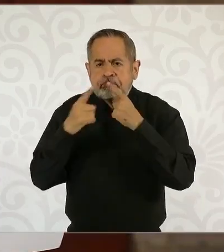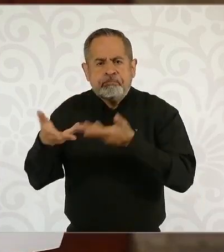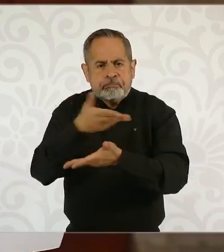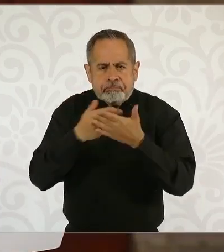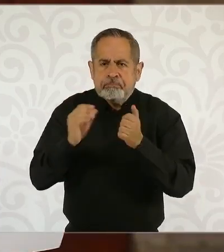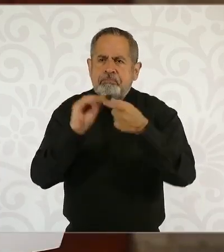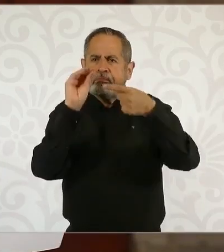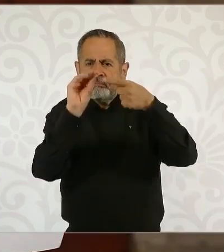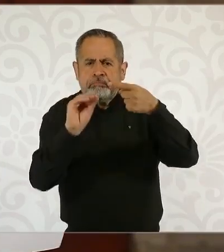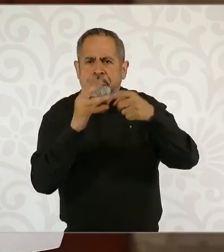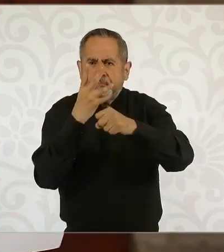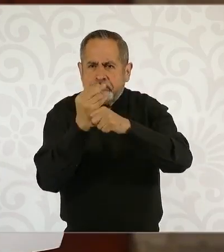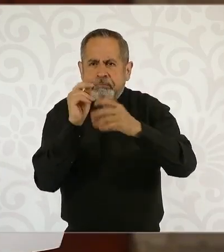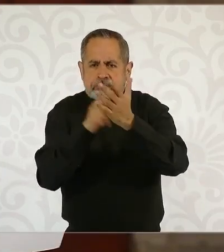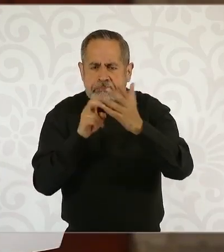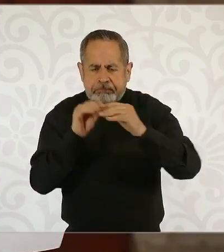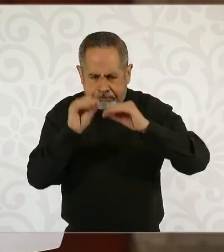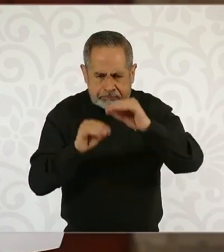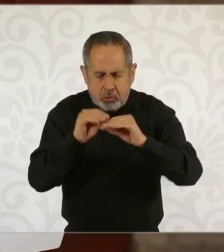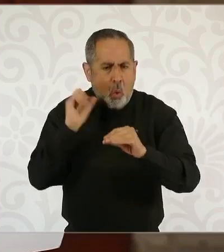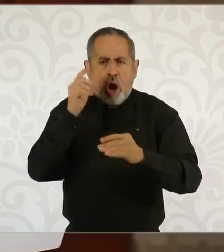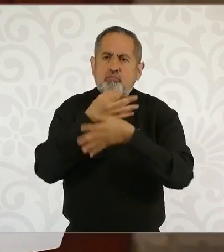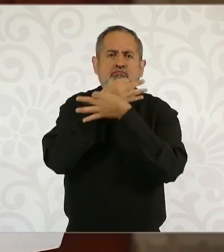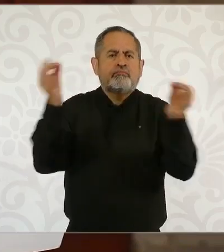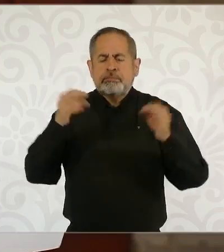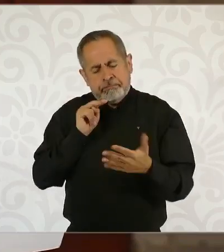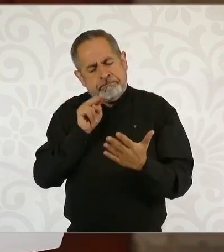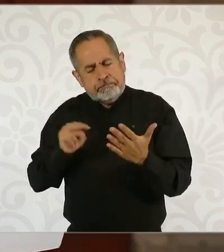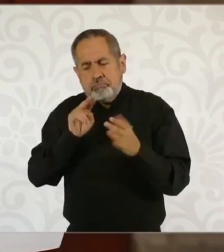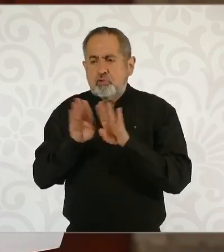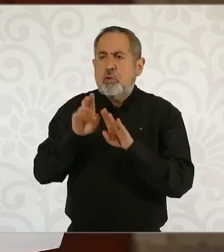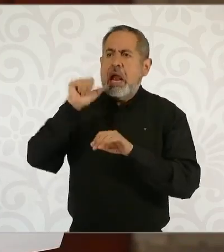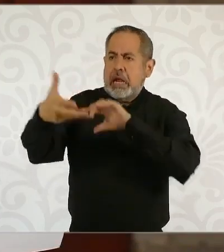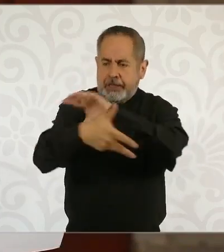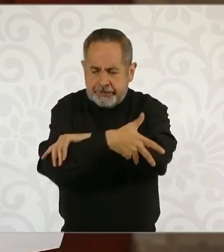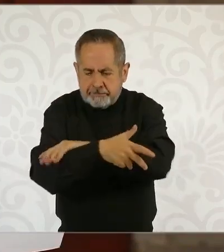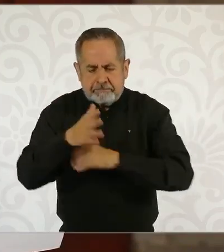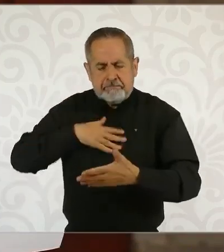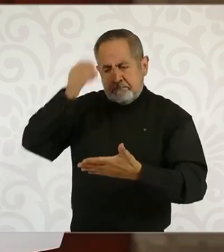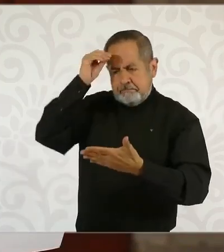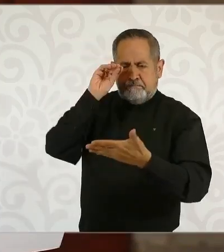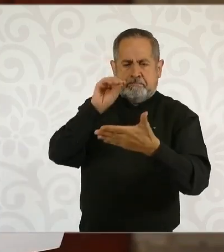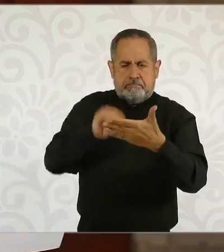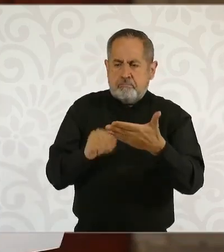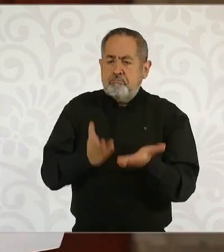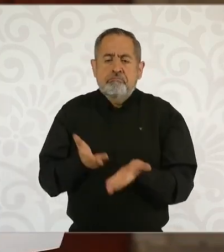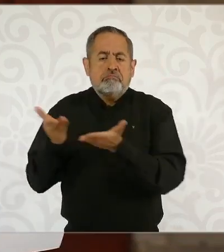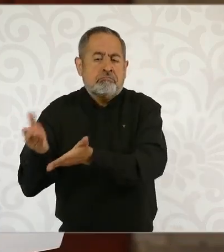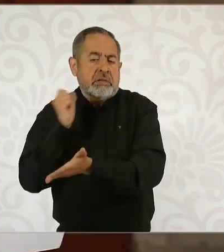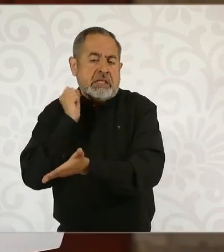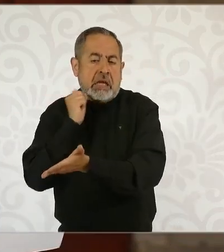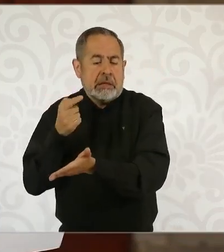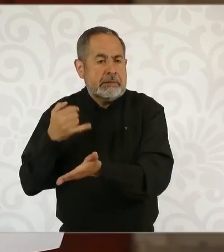modificar, enmendar, retirar reservas y formular declaraciones interpretativas sobre los mismos, sometiéndolos a la aprobación del